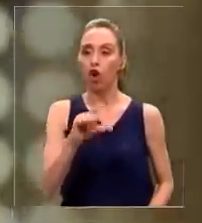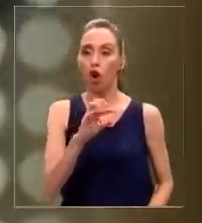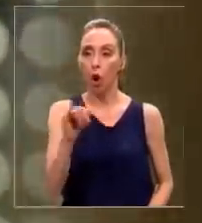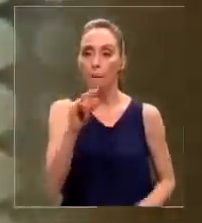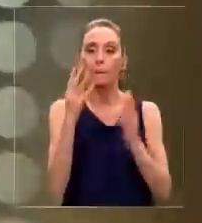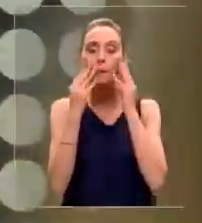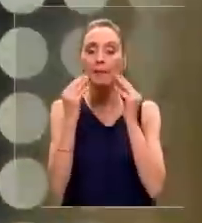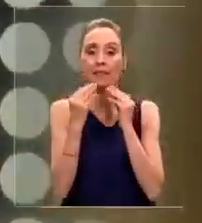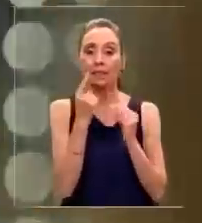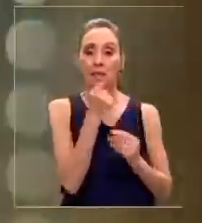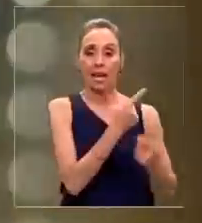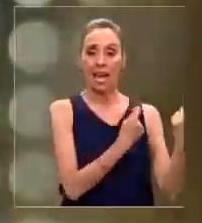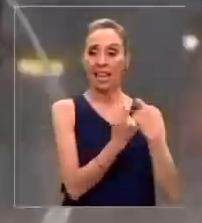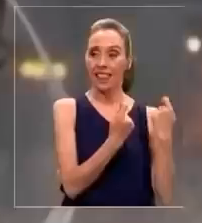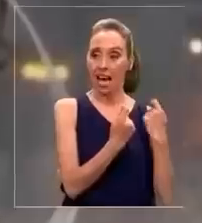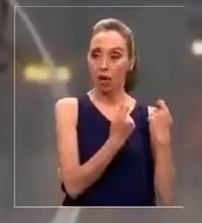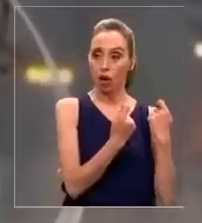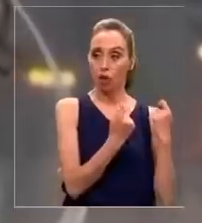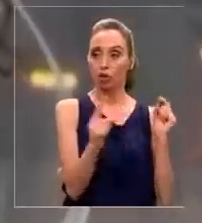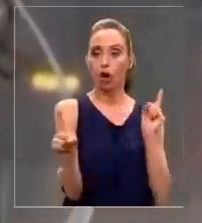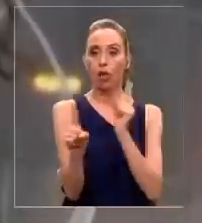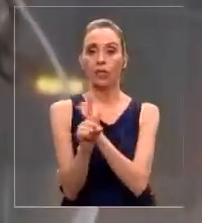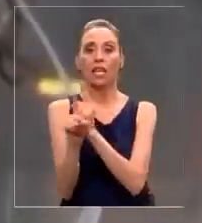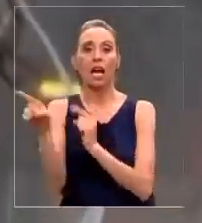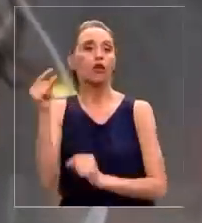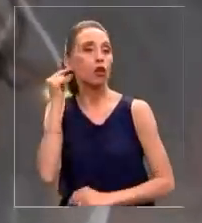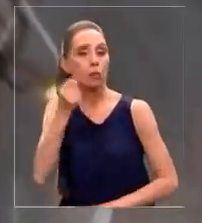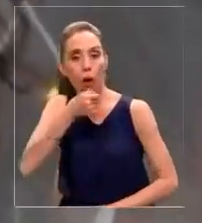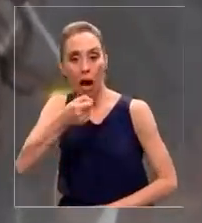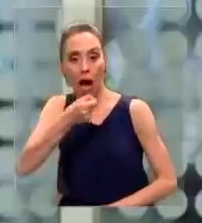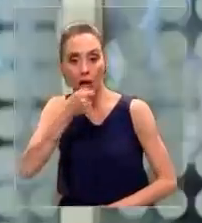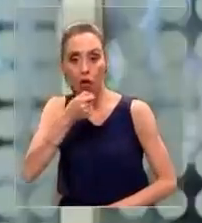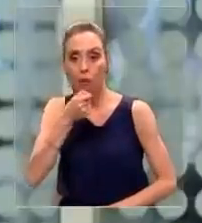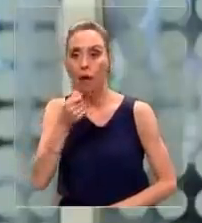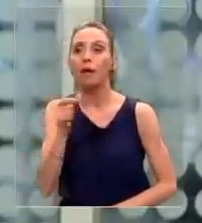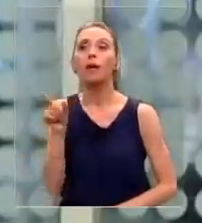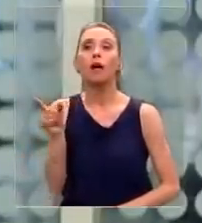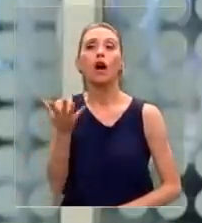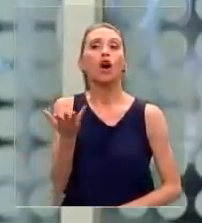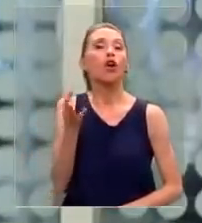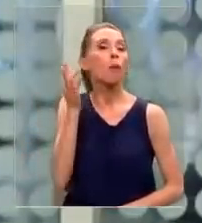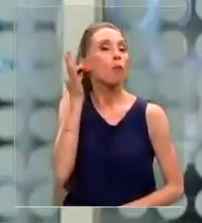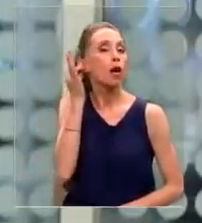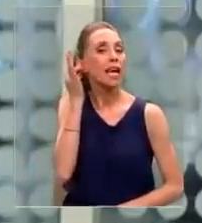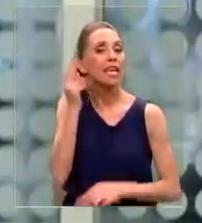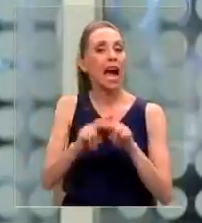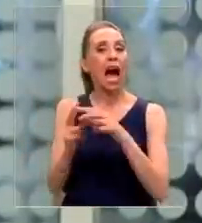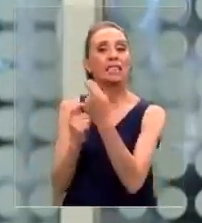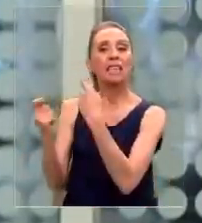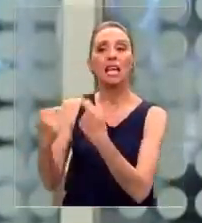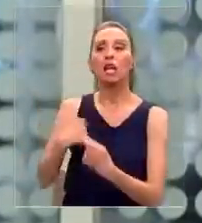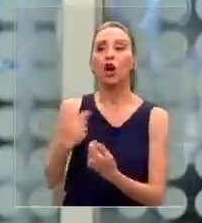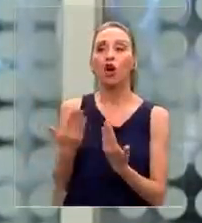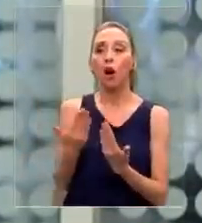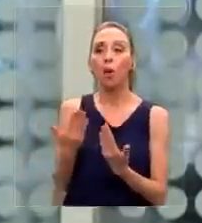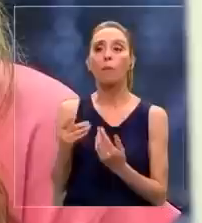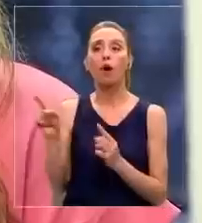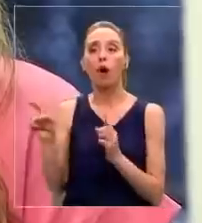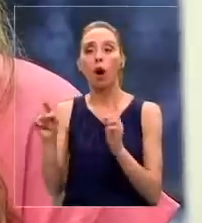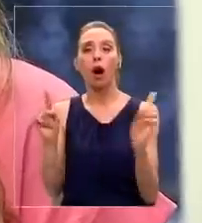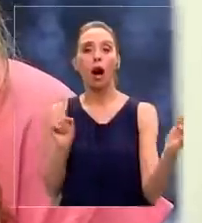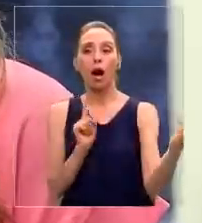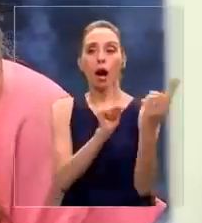Vilches, el negocio suyo era directamente con la animadora. ¿Cómo llega ella a hacer negocio conmigo? Por Marco